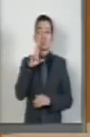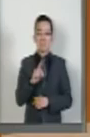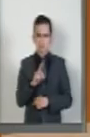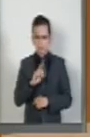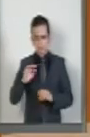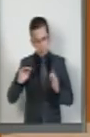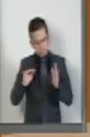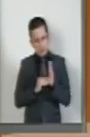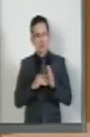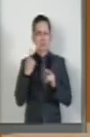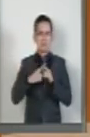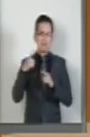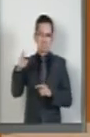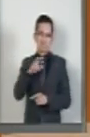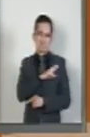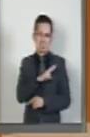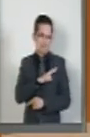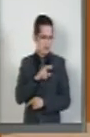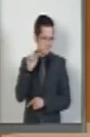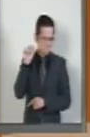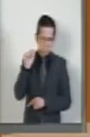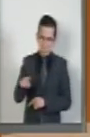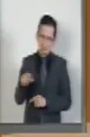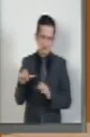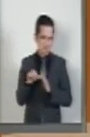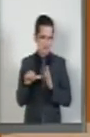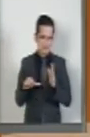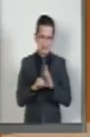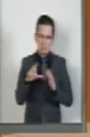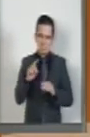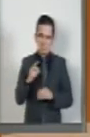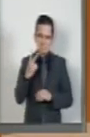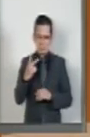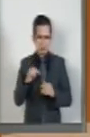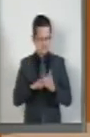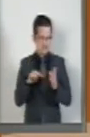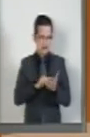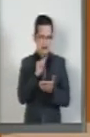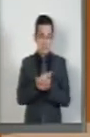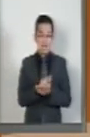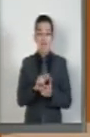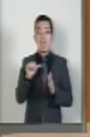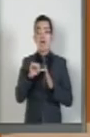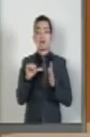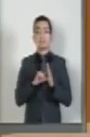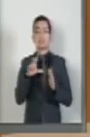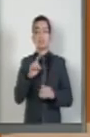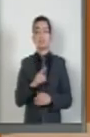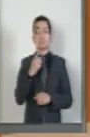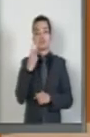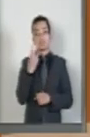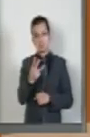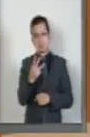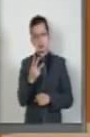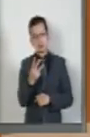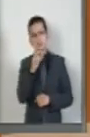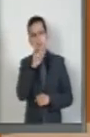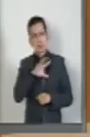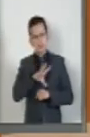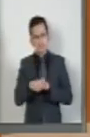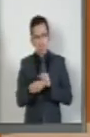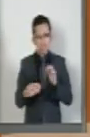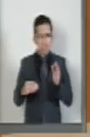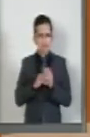los particulares a los que se refiere el artículo 32 de la ley. En el artículo 33 incluimos a los